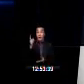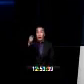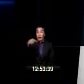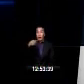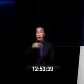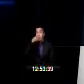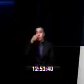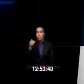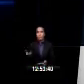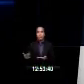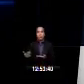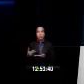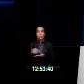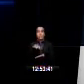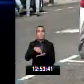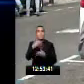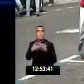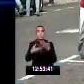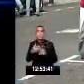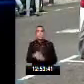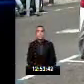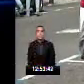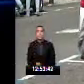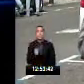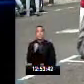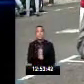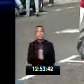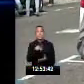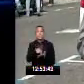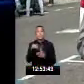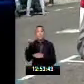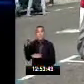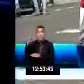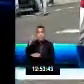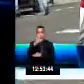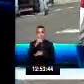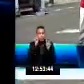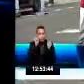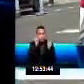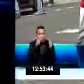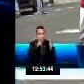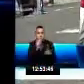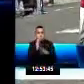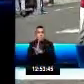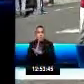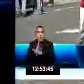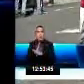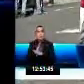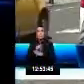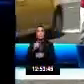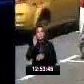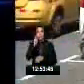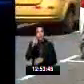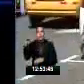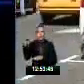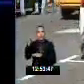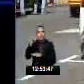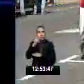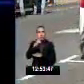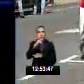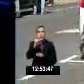droga han sido incautadas por estos procedimientos. La operación de esta aeronave ha permitido la interceptación de avionetas que pasan